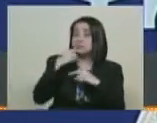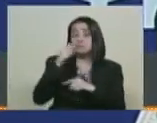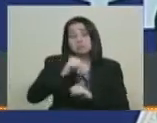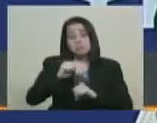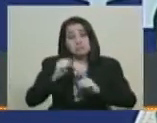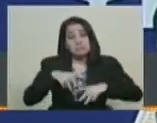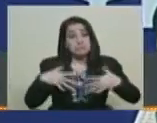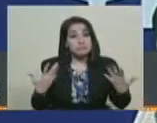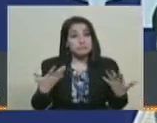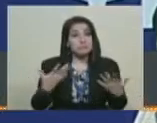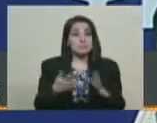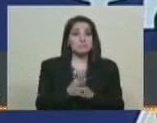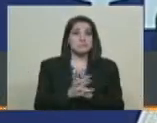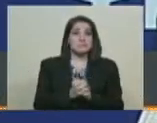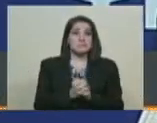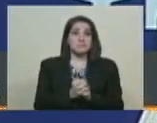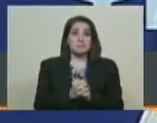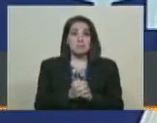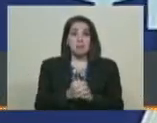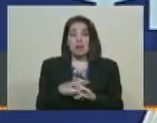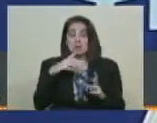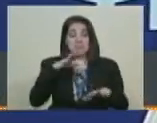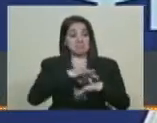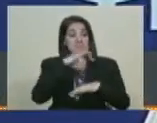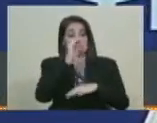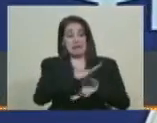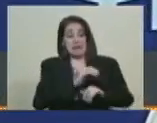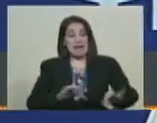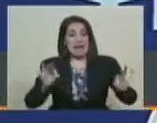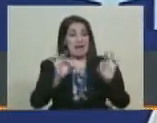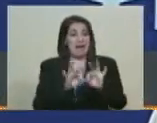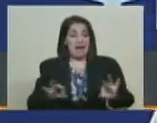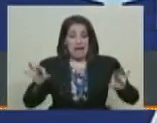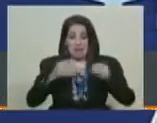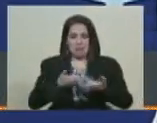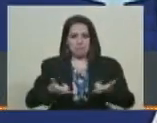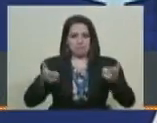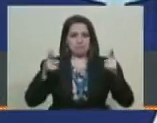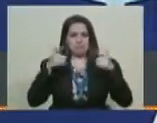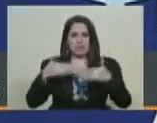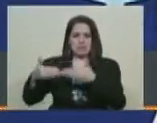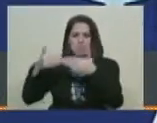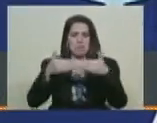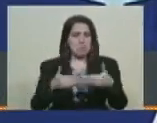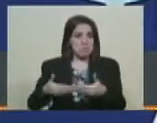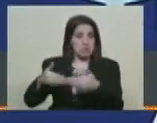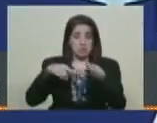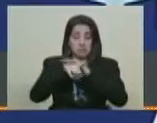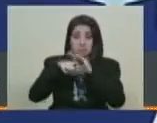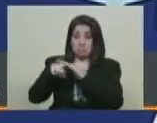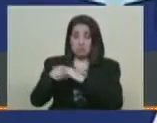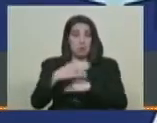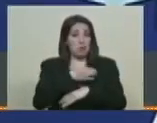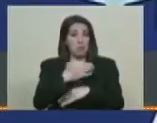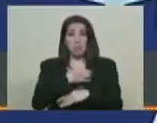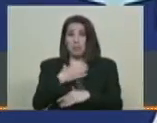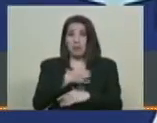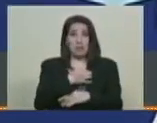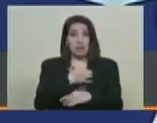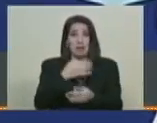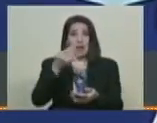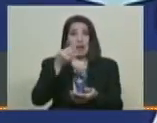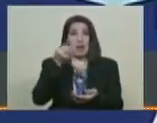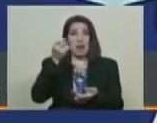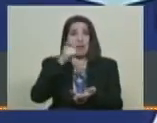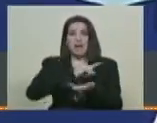patricios. Y no te dieron el green card. Los gringos no le dieron el green card, la visa, para